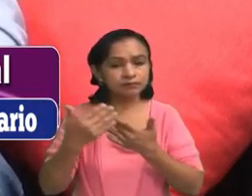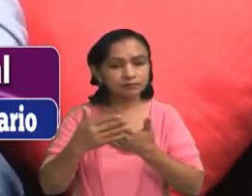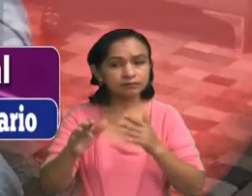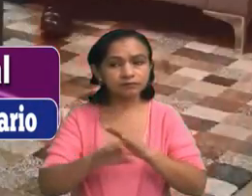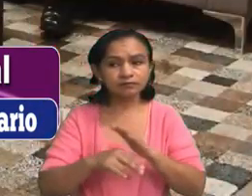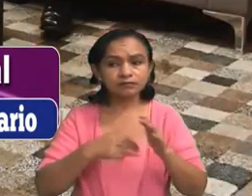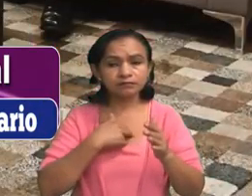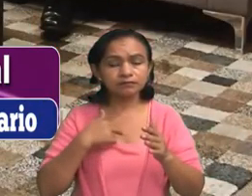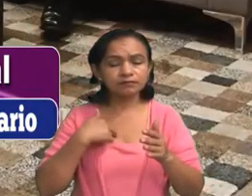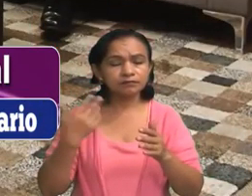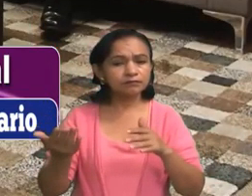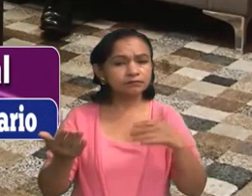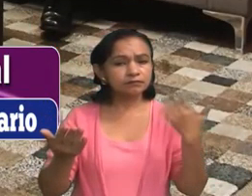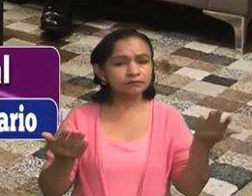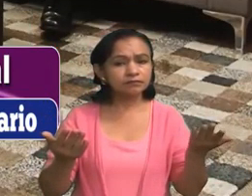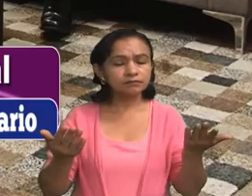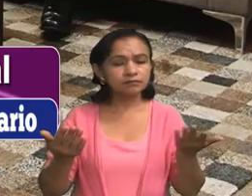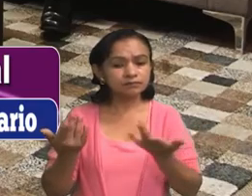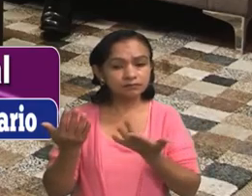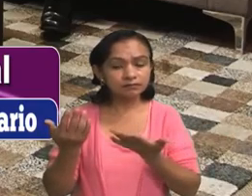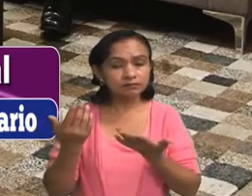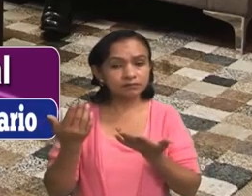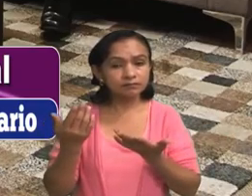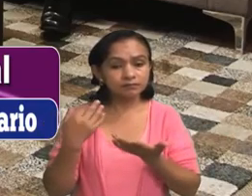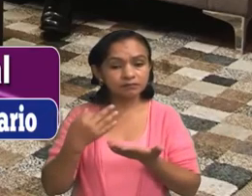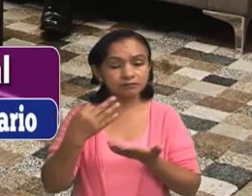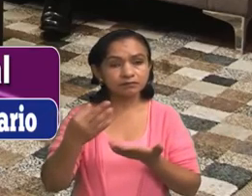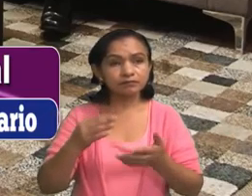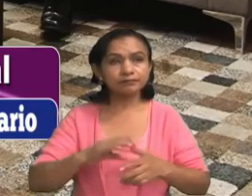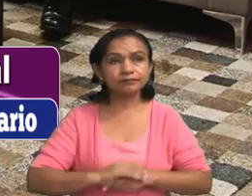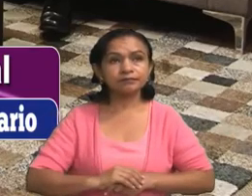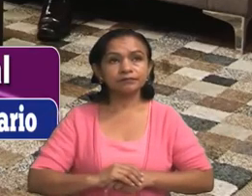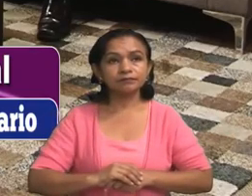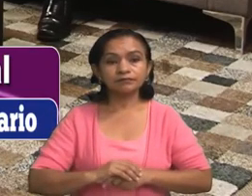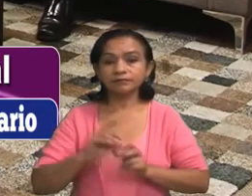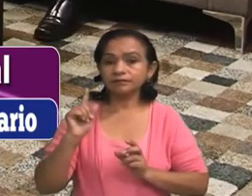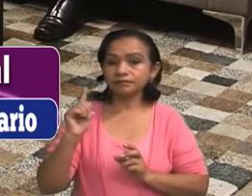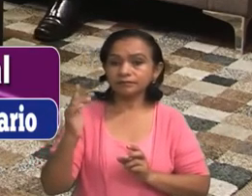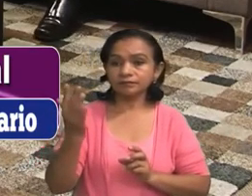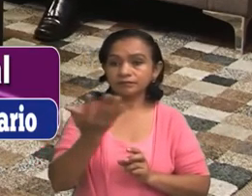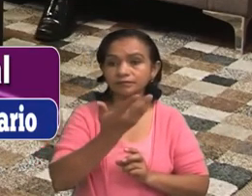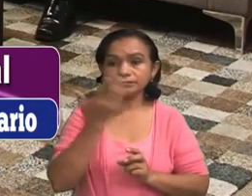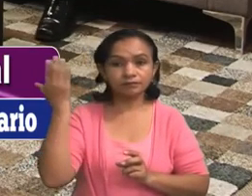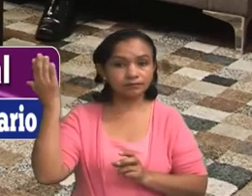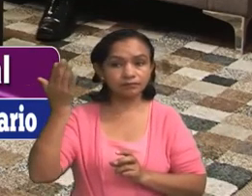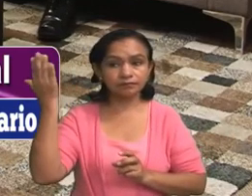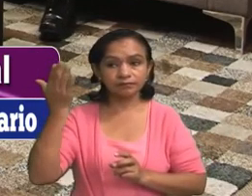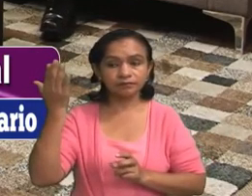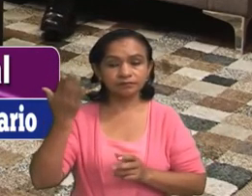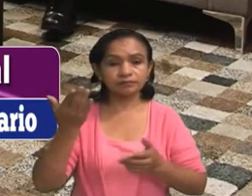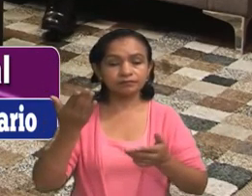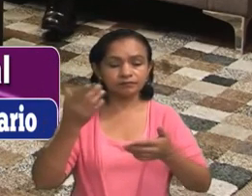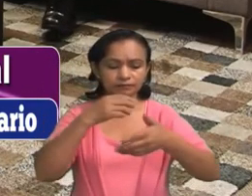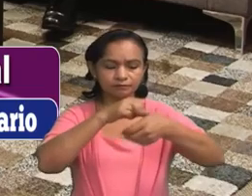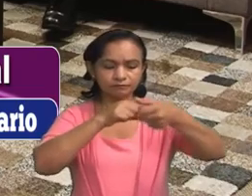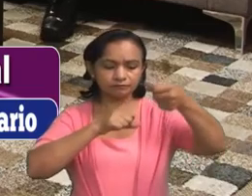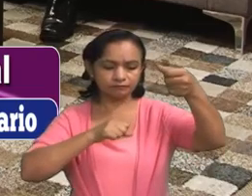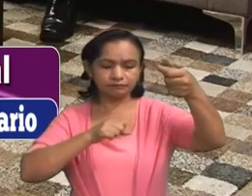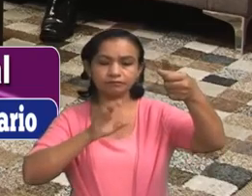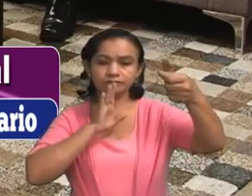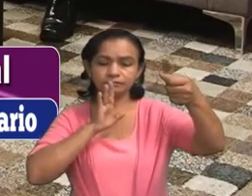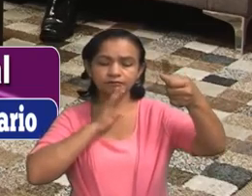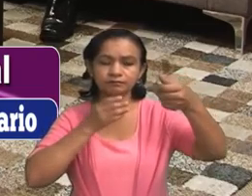¿no? ¿Cuáles son esas expectativas que tienen planteadas? Así es, todo congreso termina con una proclama, ¿no? Y